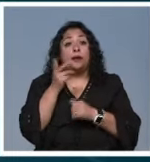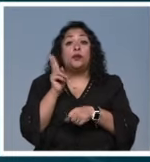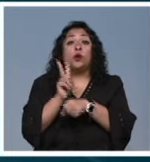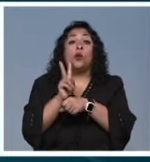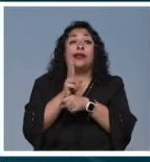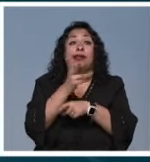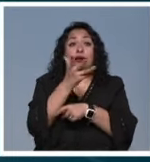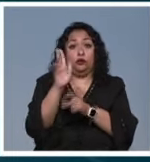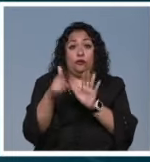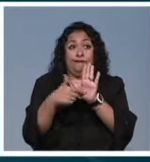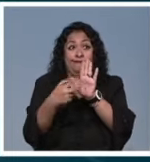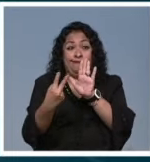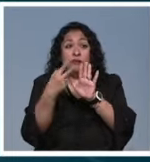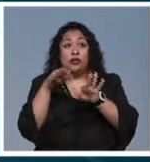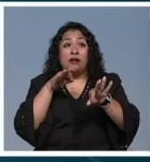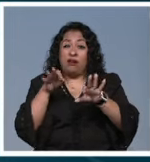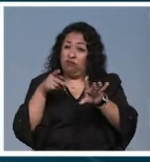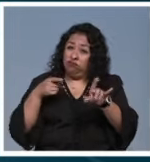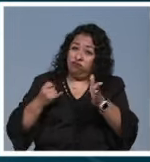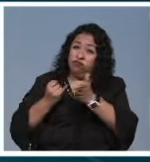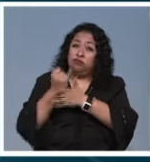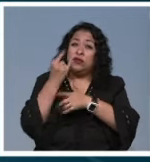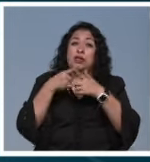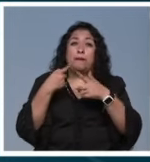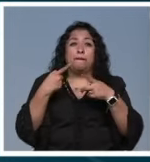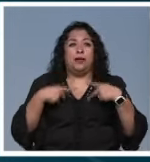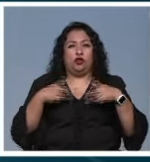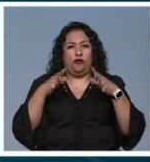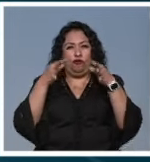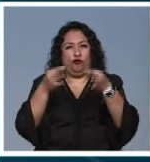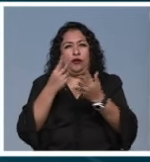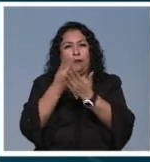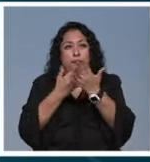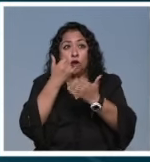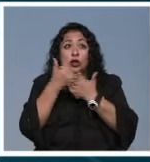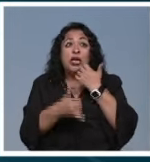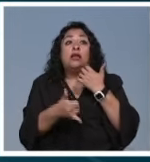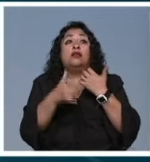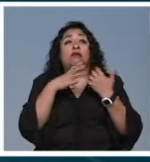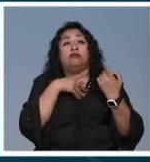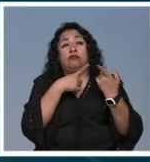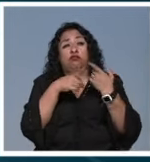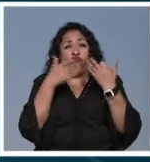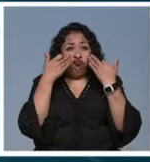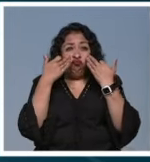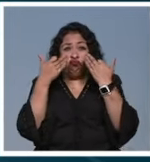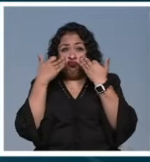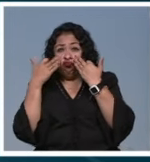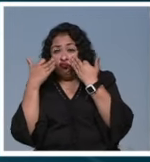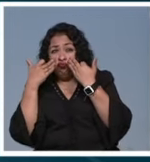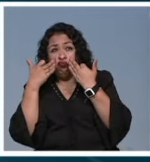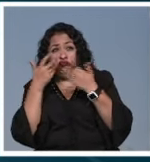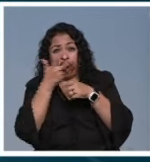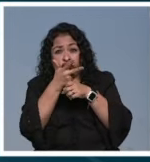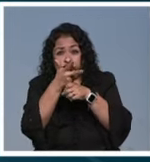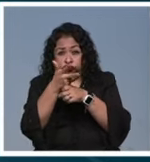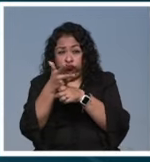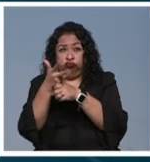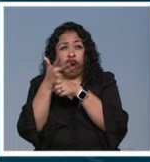Guardianes del Bosque muestra el trabajo y la determinación de los fundadores del proyecto, y con una serie de testimonios se logró un